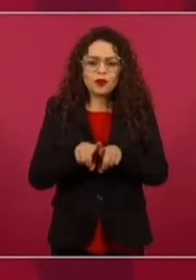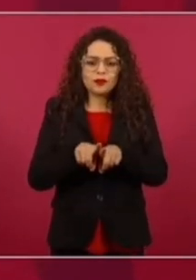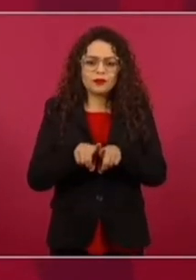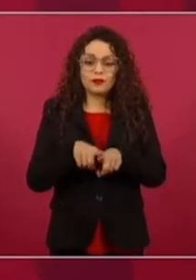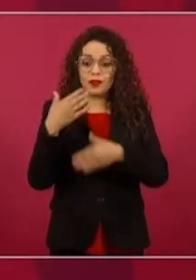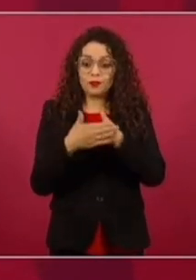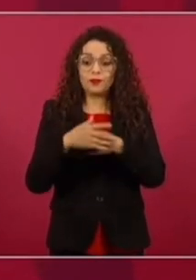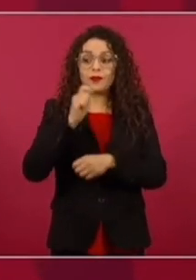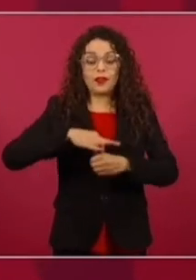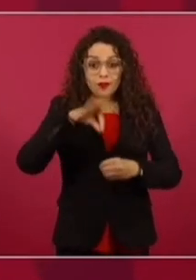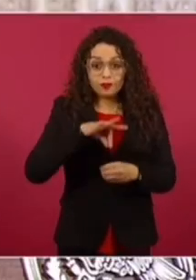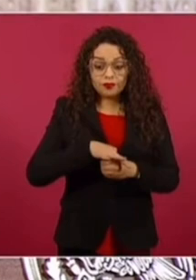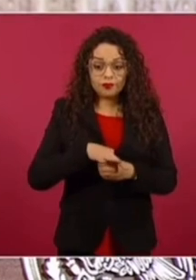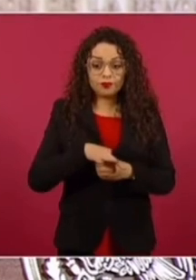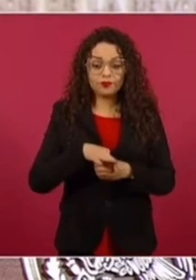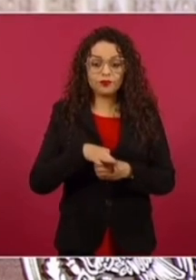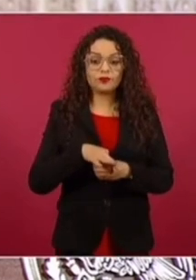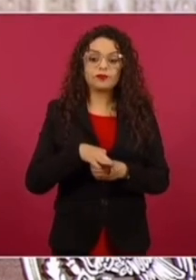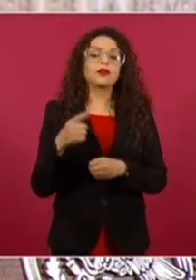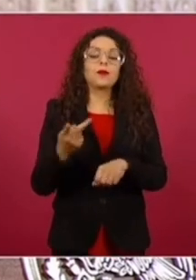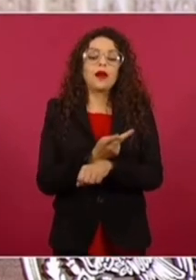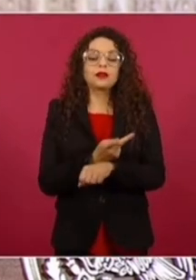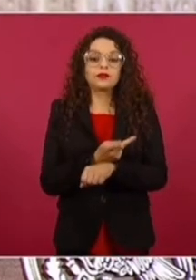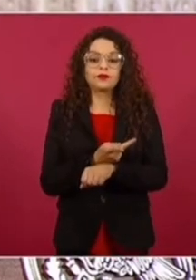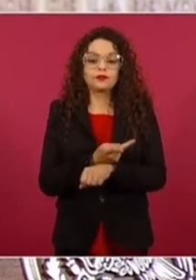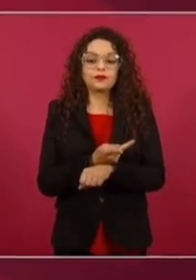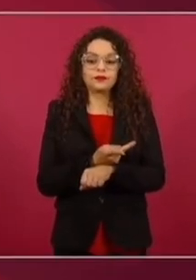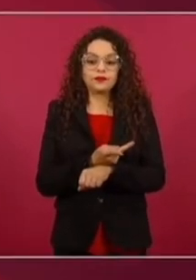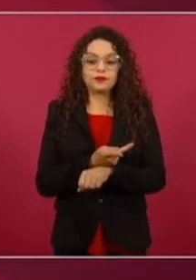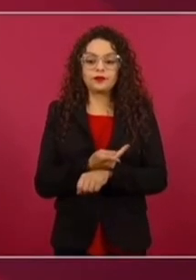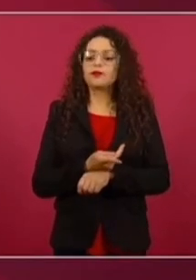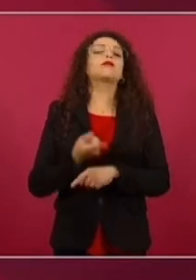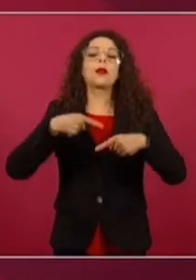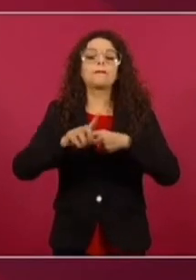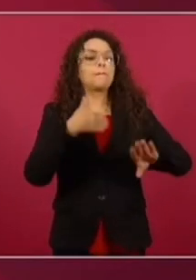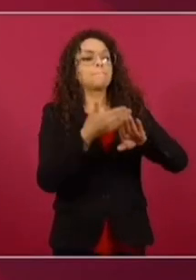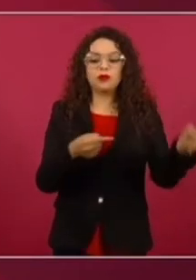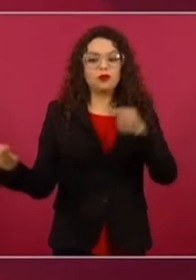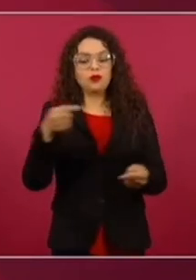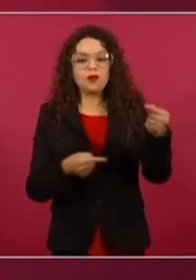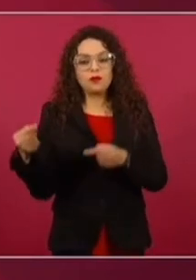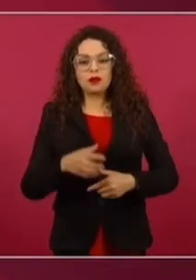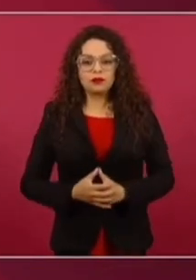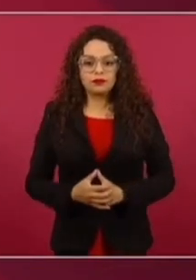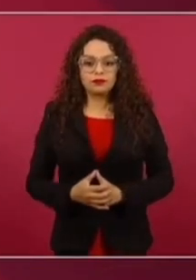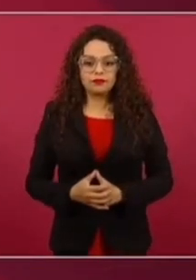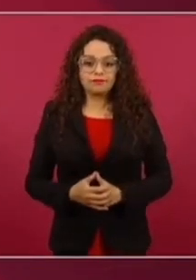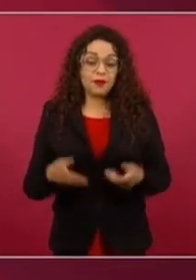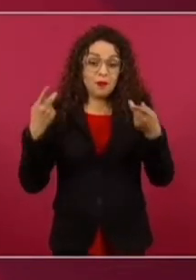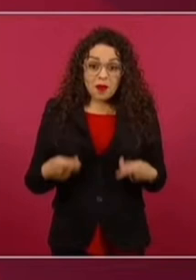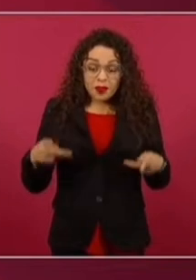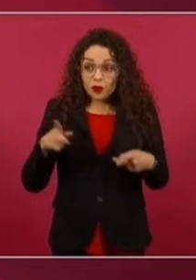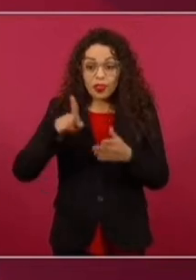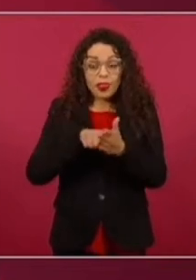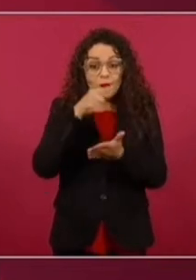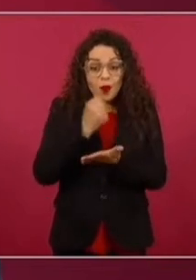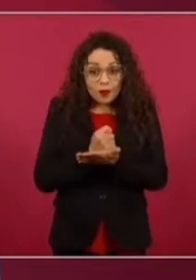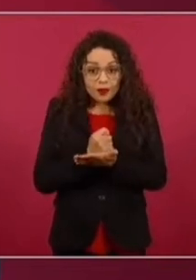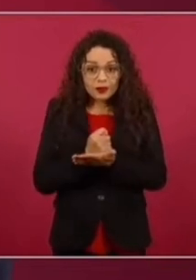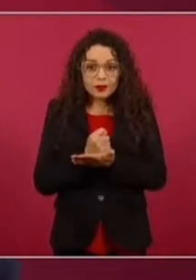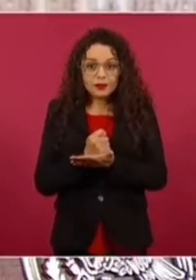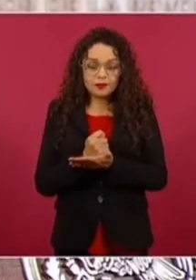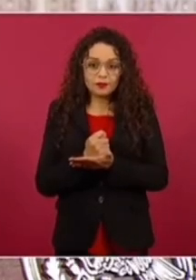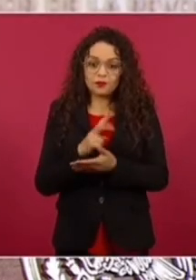Como hay elecciones, pues están atacándose. Pero la gente de Tamaulipas,